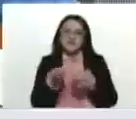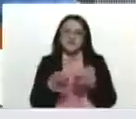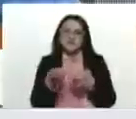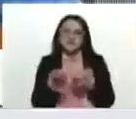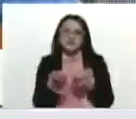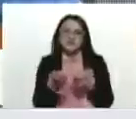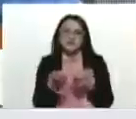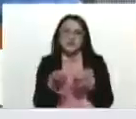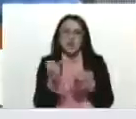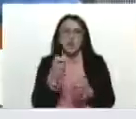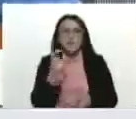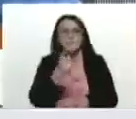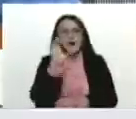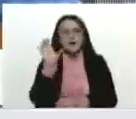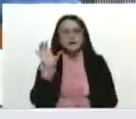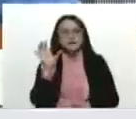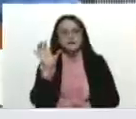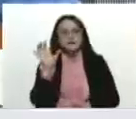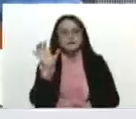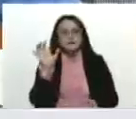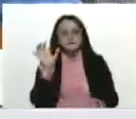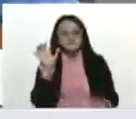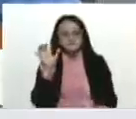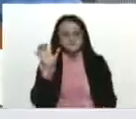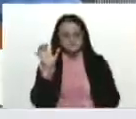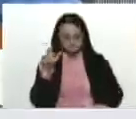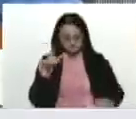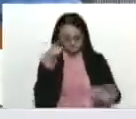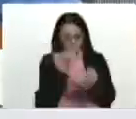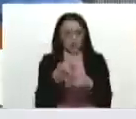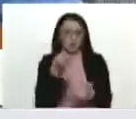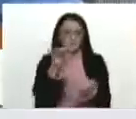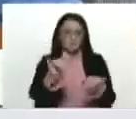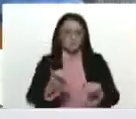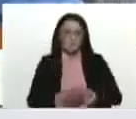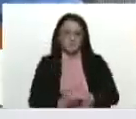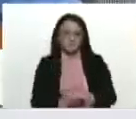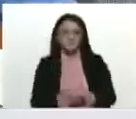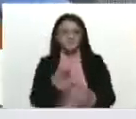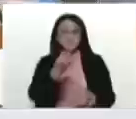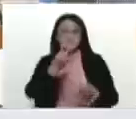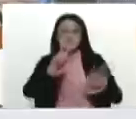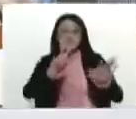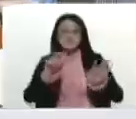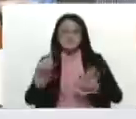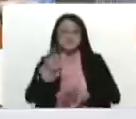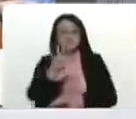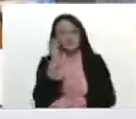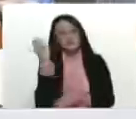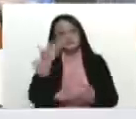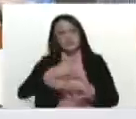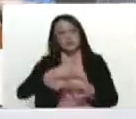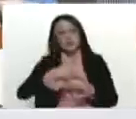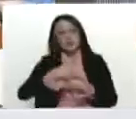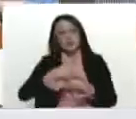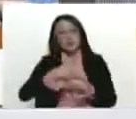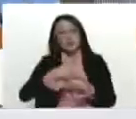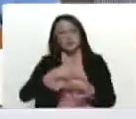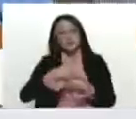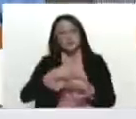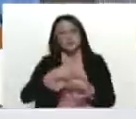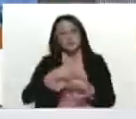o países que tienen la capacidad de imponer aquello de esas 765 sanciones globales